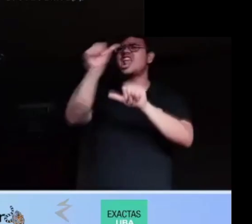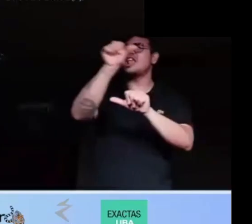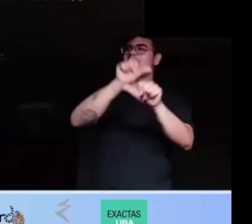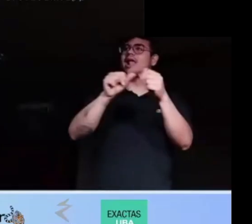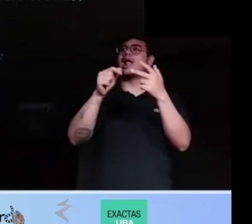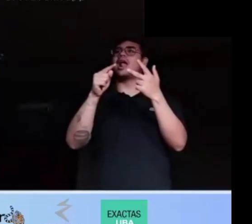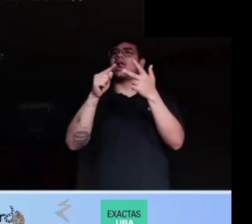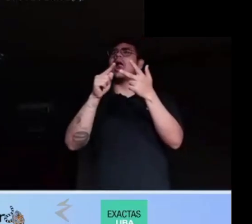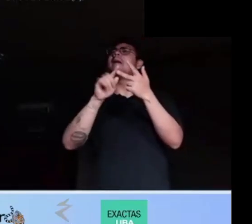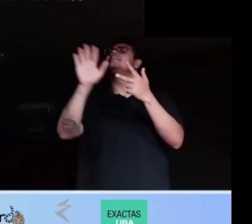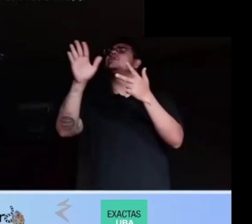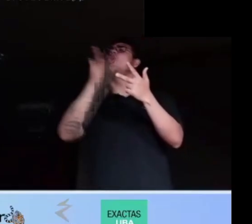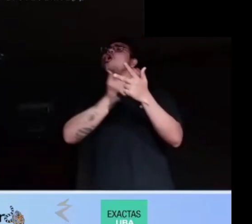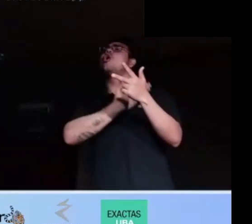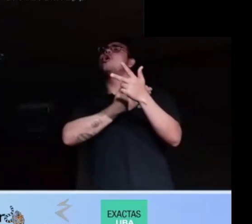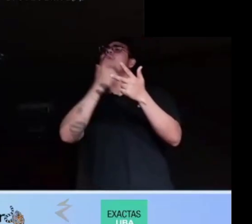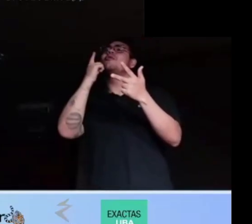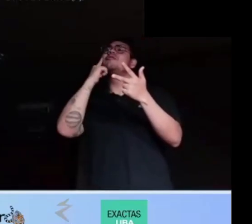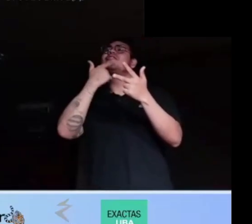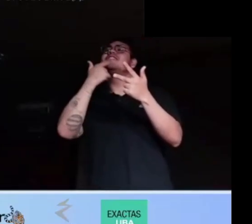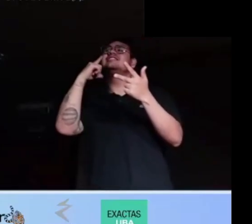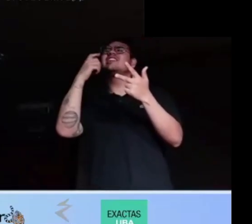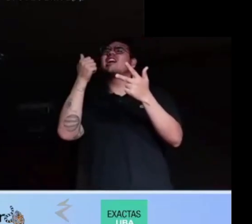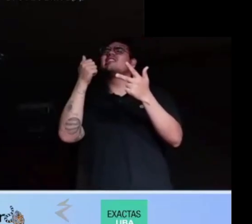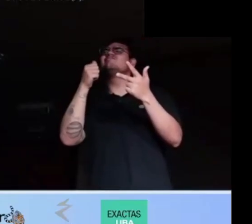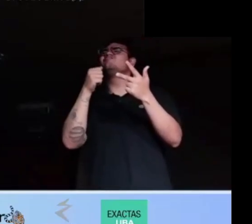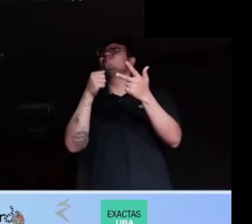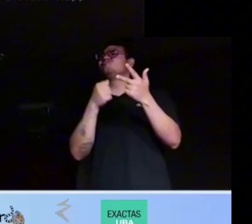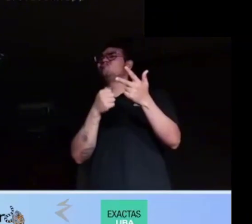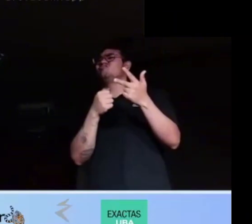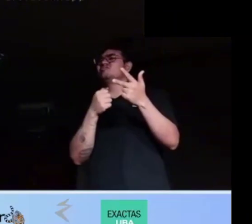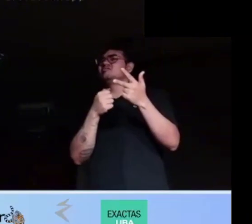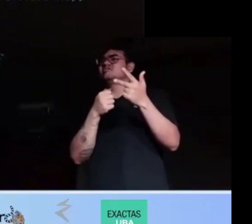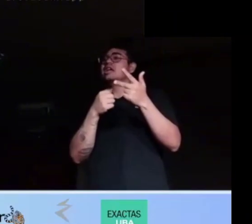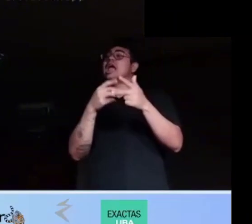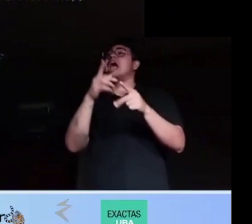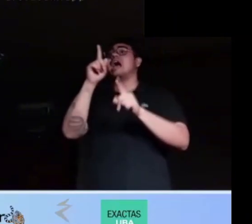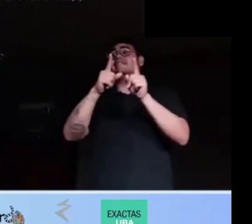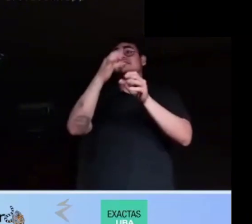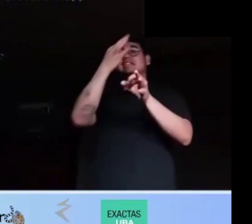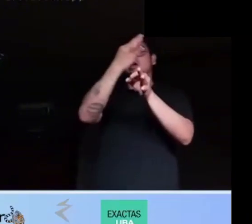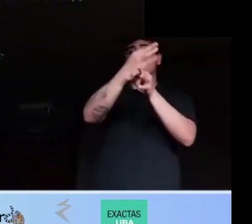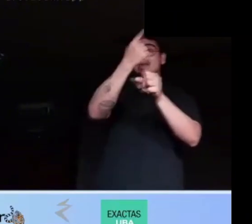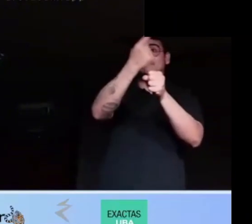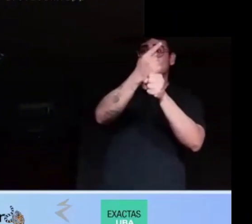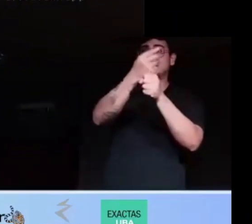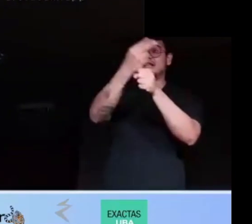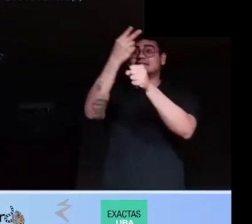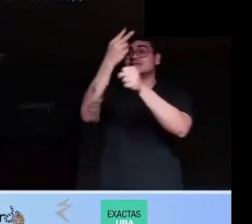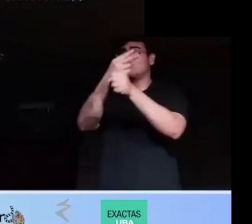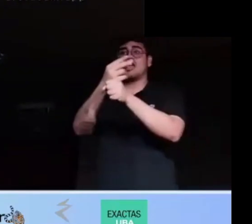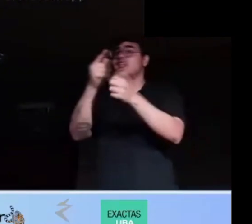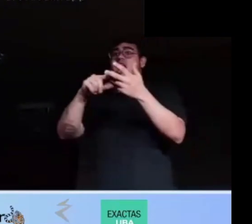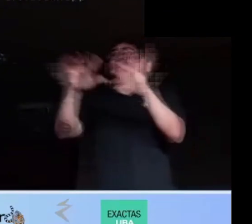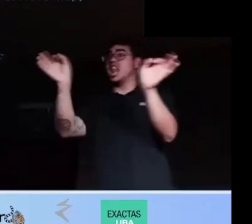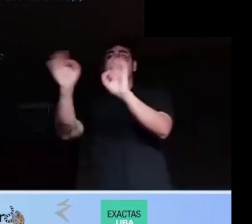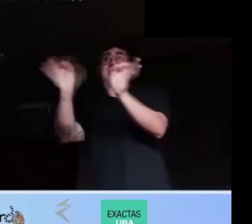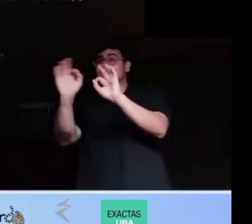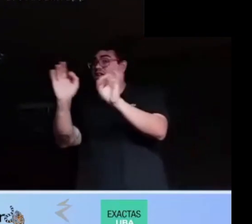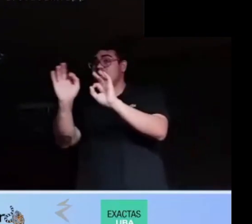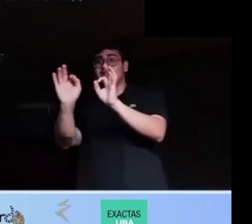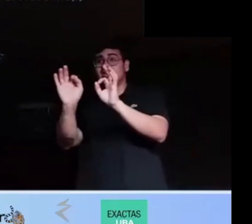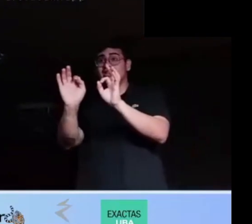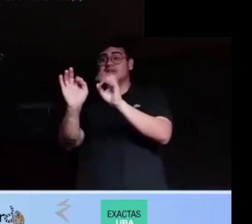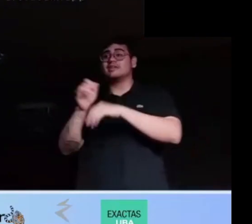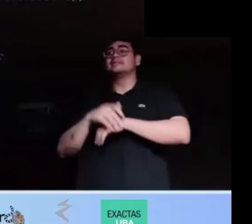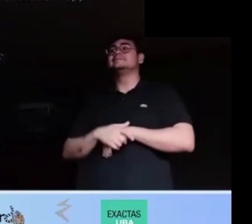Y estoy hablando de todos los niveles, inicial, primario y secundario. Nosotros en particular yo me dedico a esto